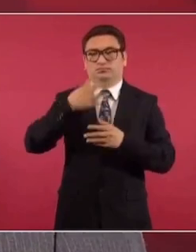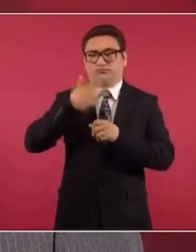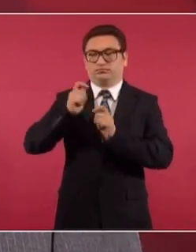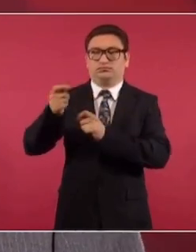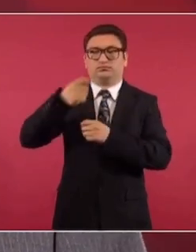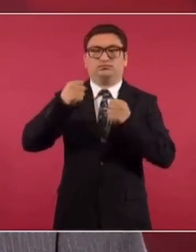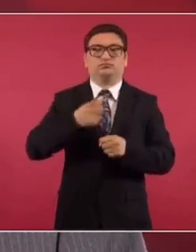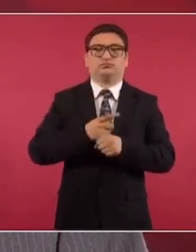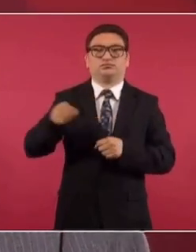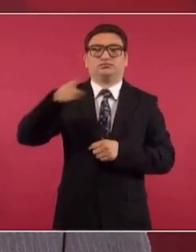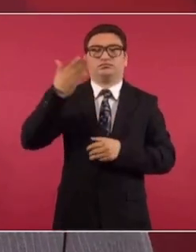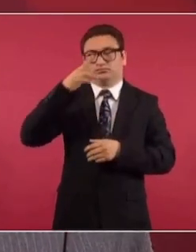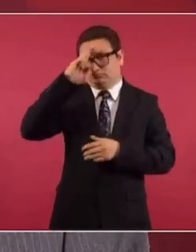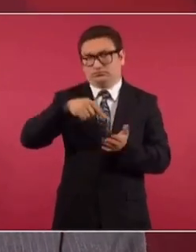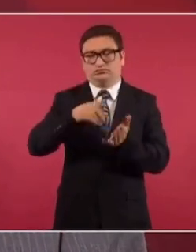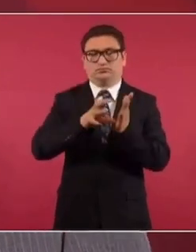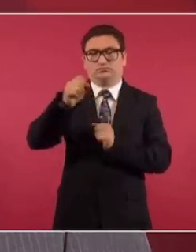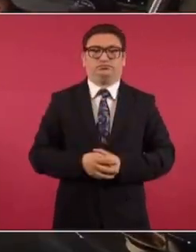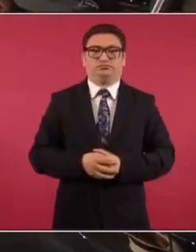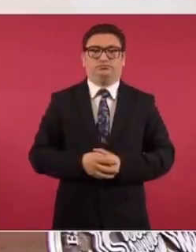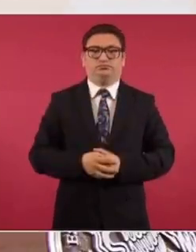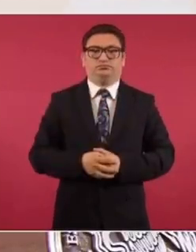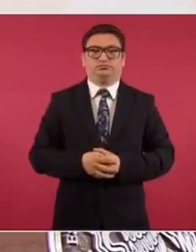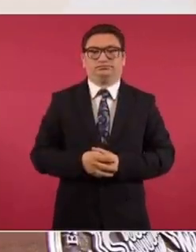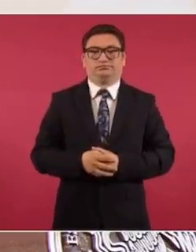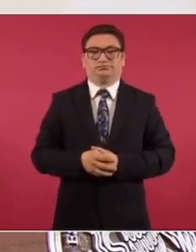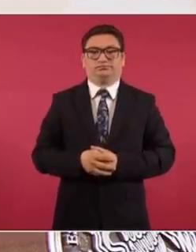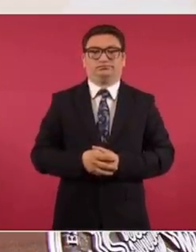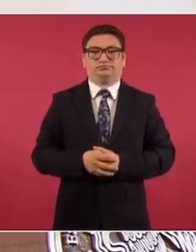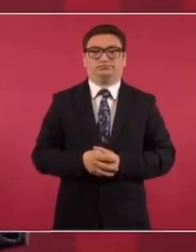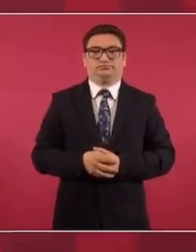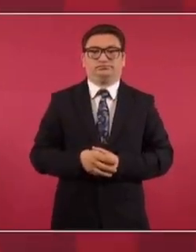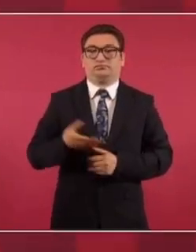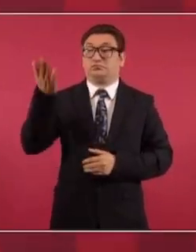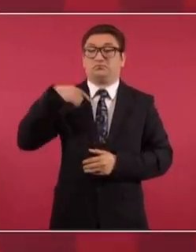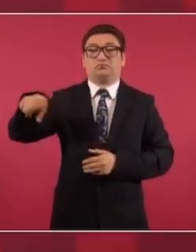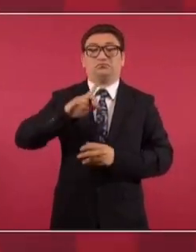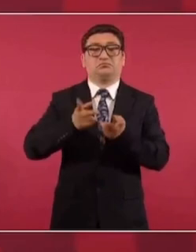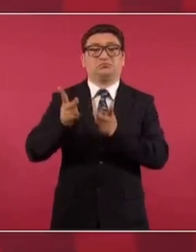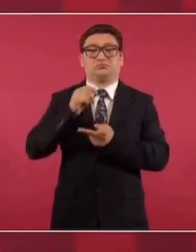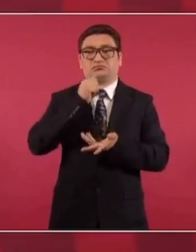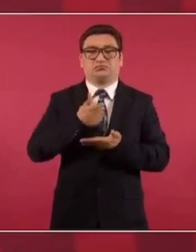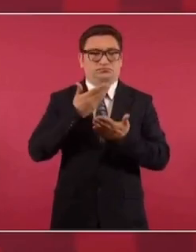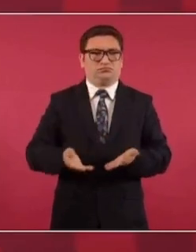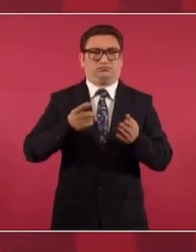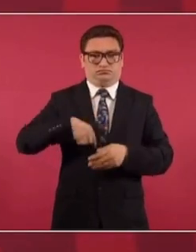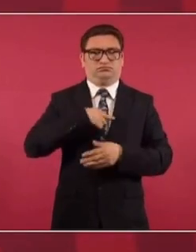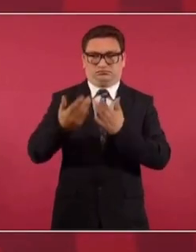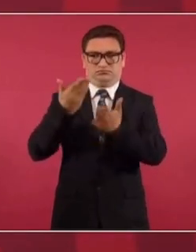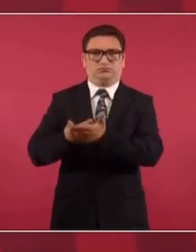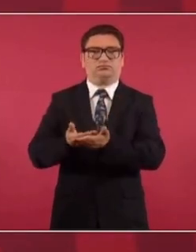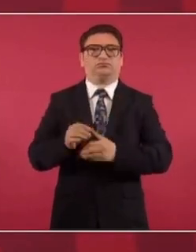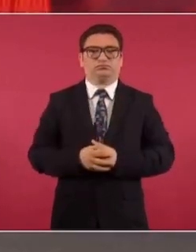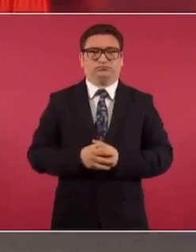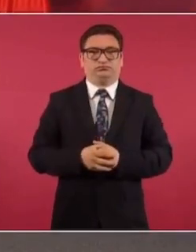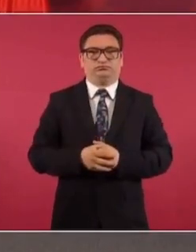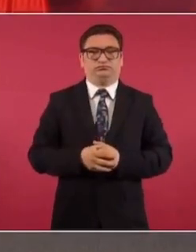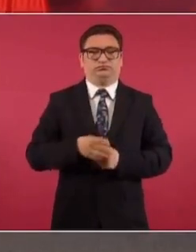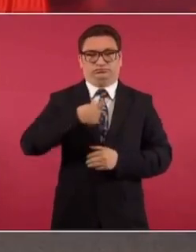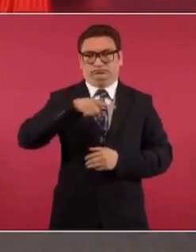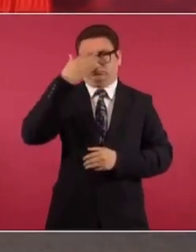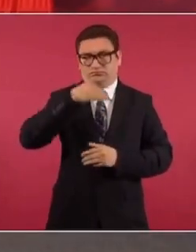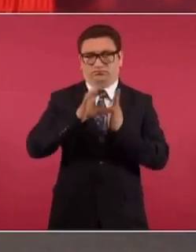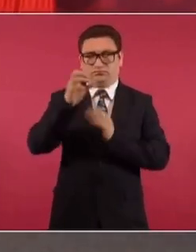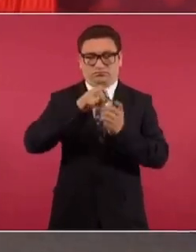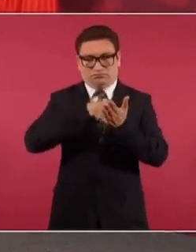que estaban prohibidas por la Constitución y entonces no hablaban y ahora que estamos planteando que de acuerdo a